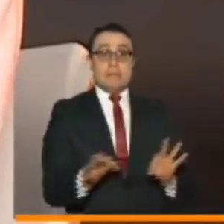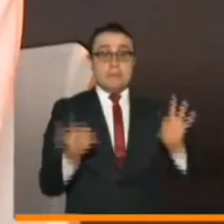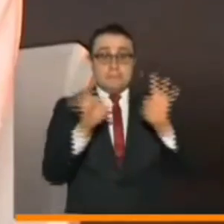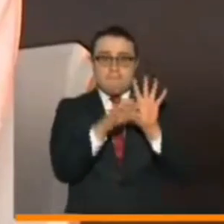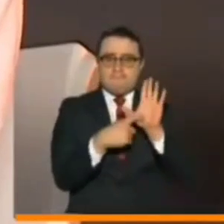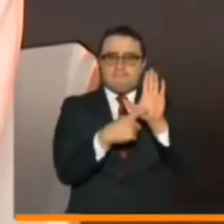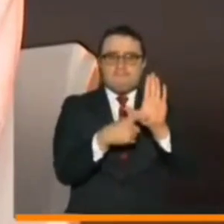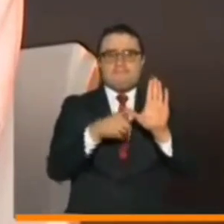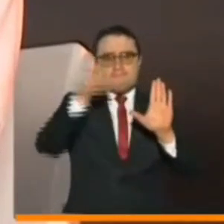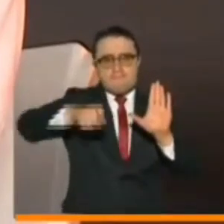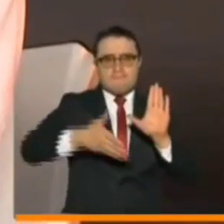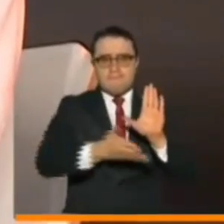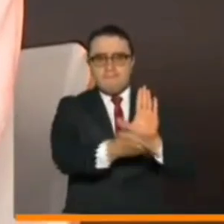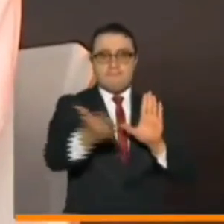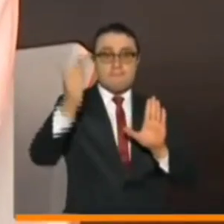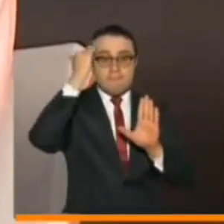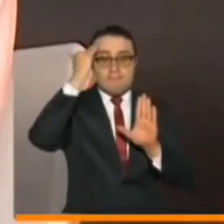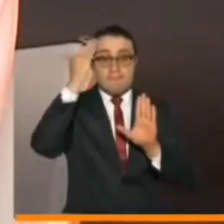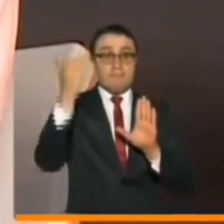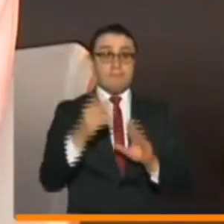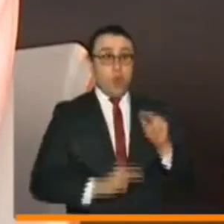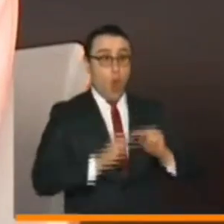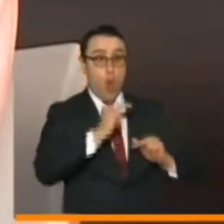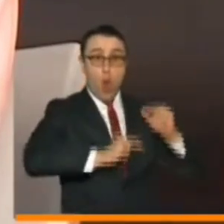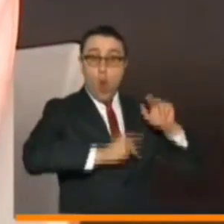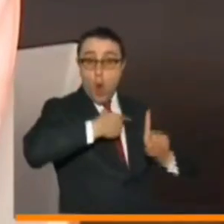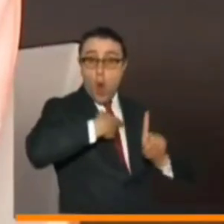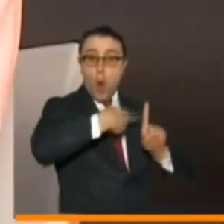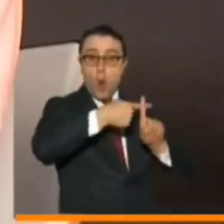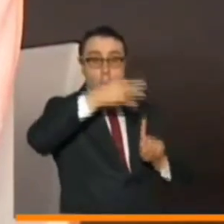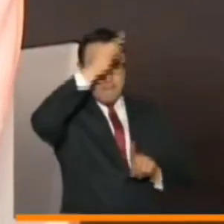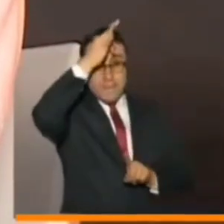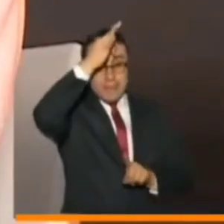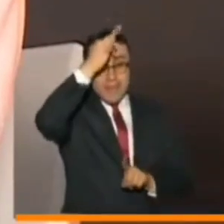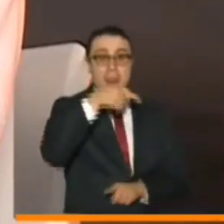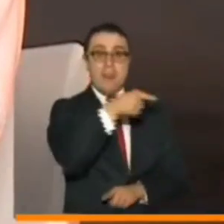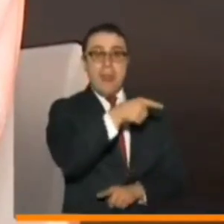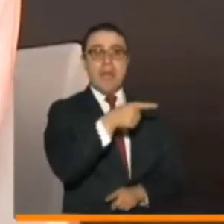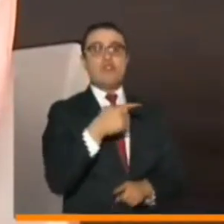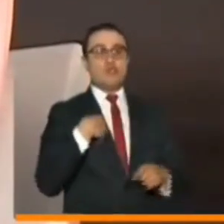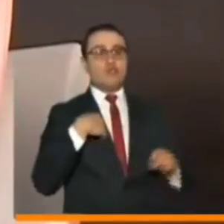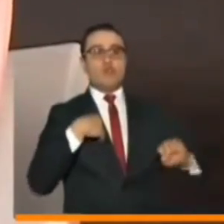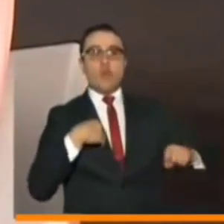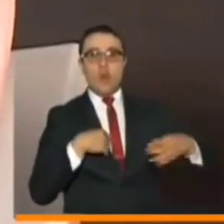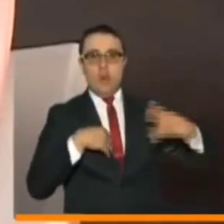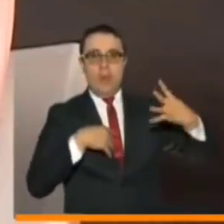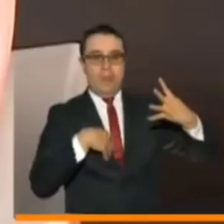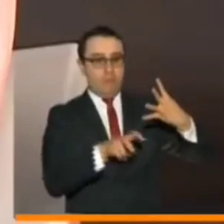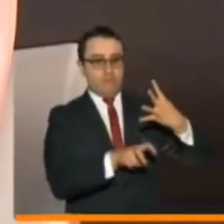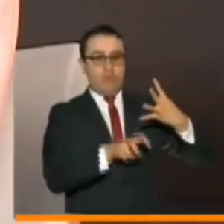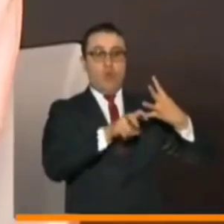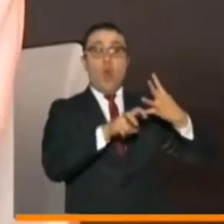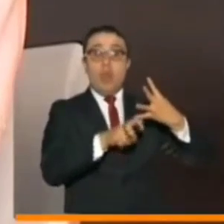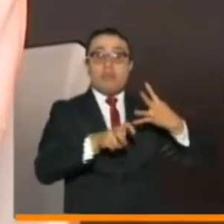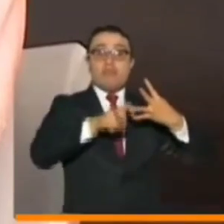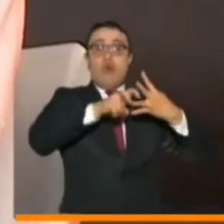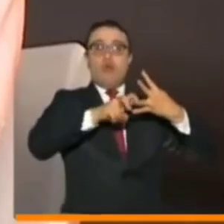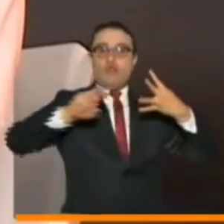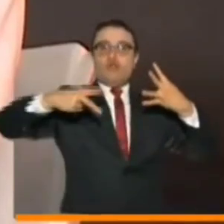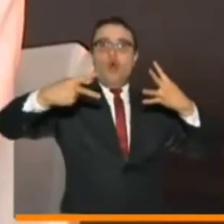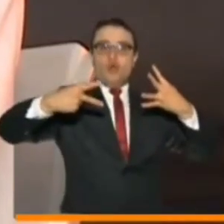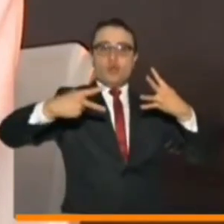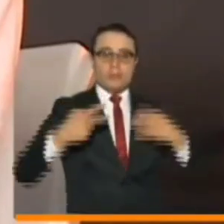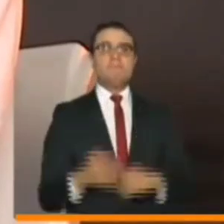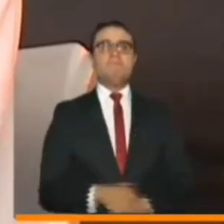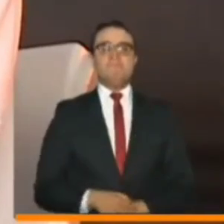que se tiene que saber, y es que ese hospital lo vamos a llevar a nivel 2. La construcción del nuevo hospital,